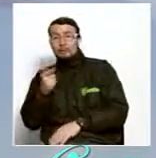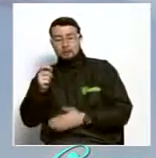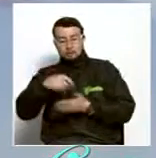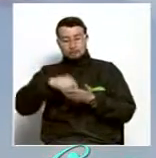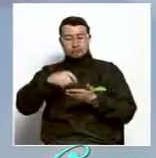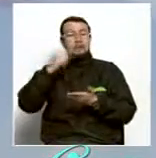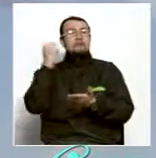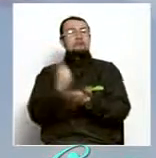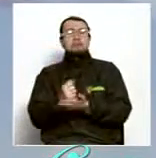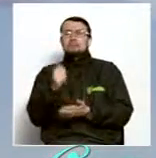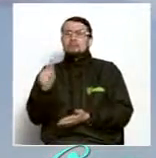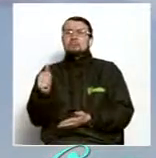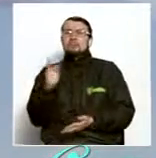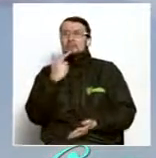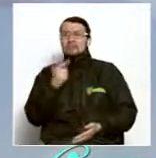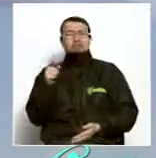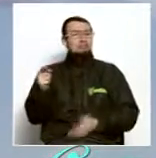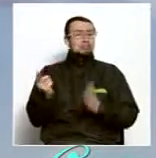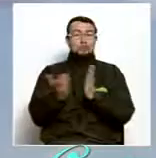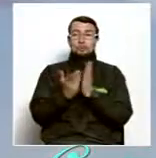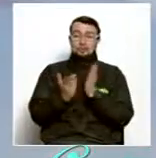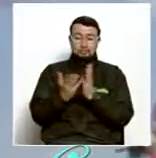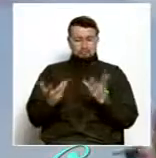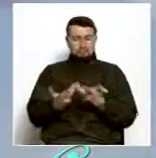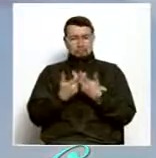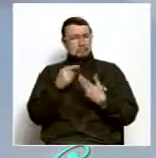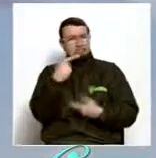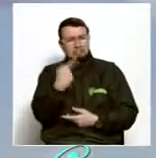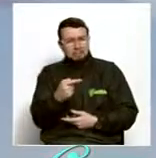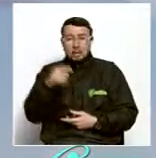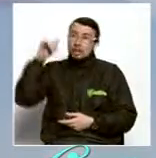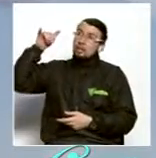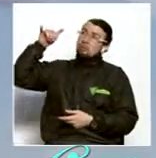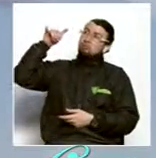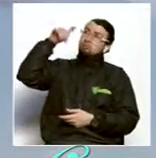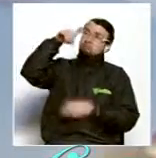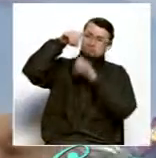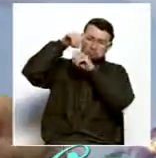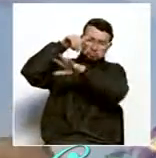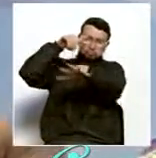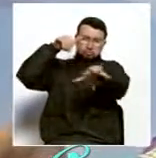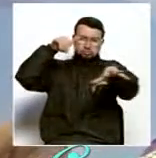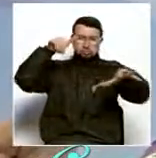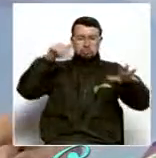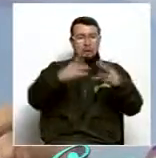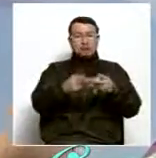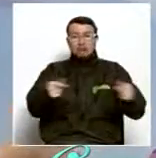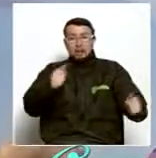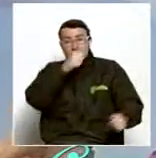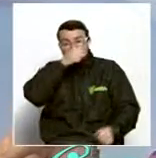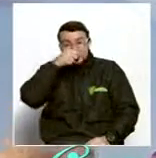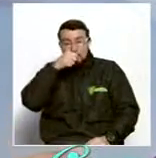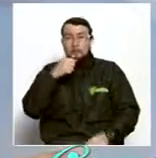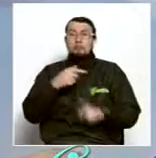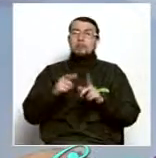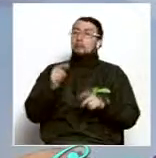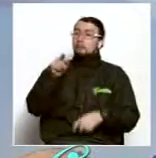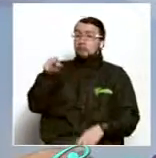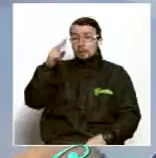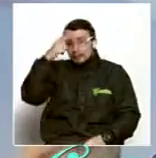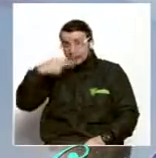papel, el que no había estudiado qué realmente era lo que estaban tirando las avionetas. Pero uno ver los hijos de los